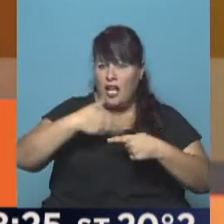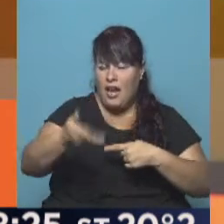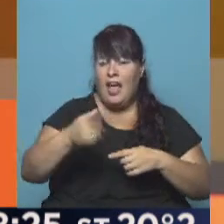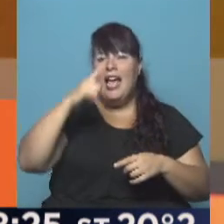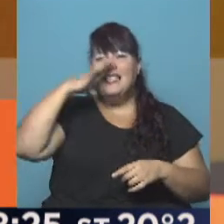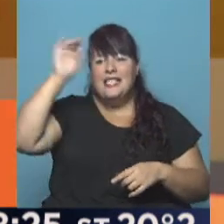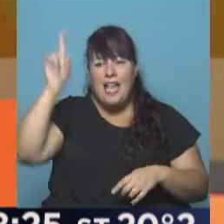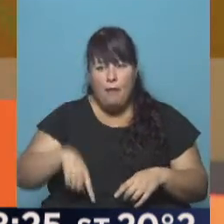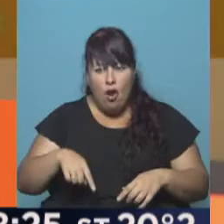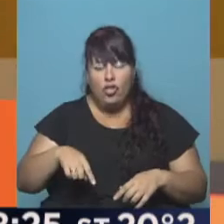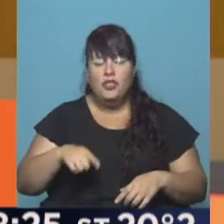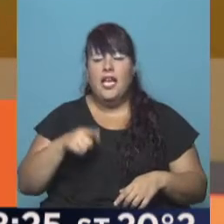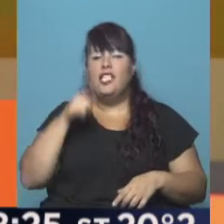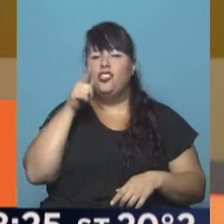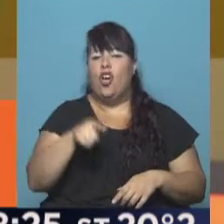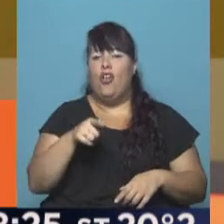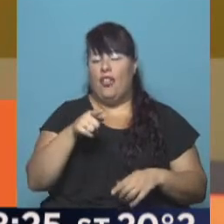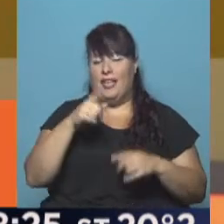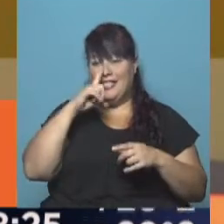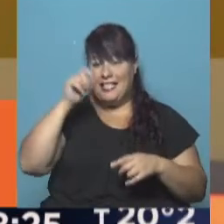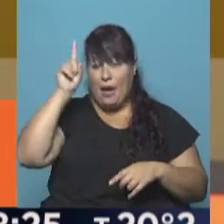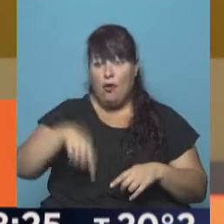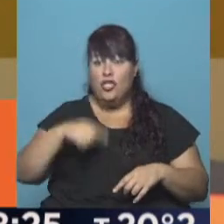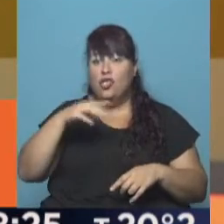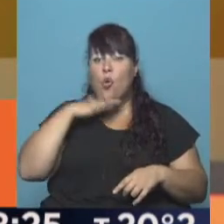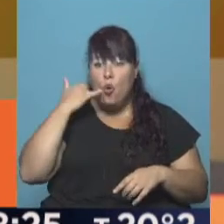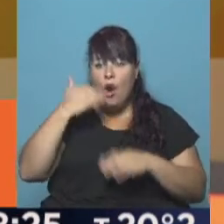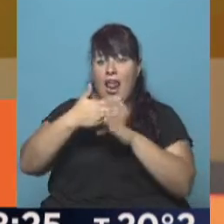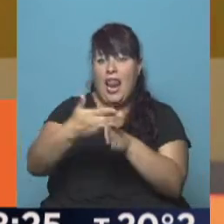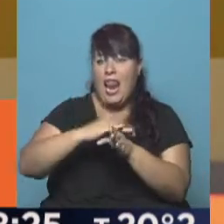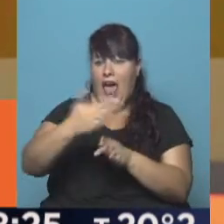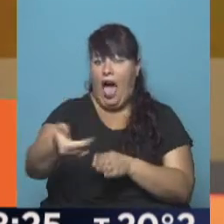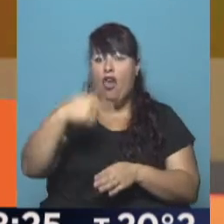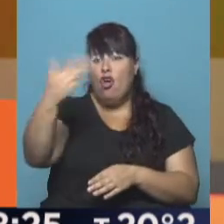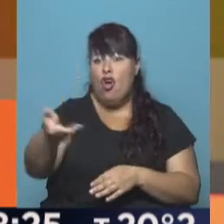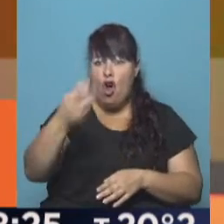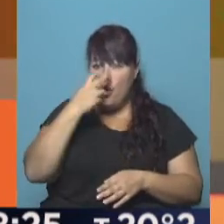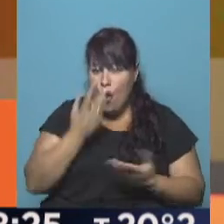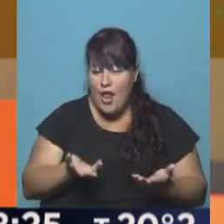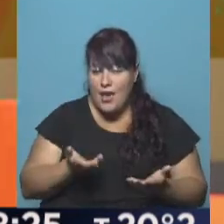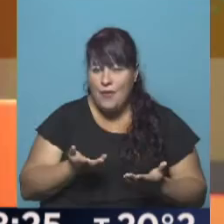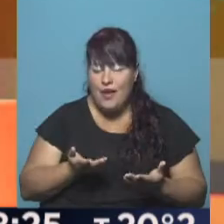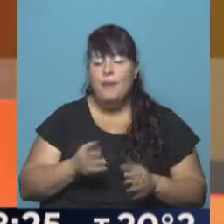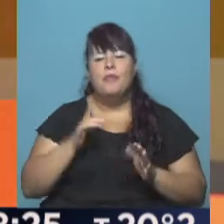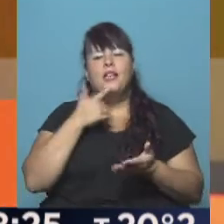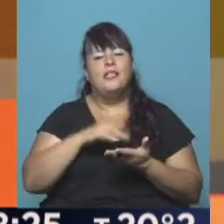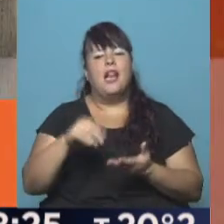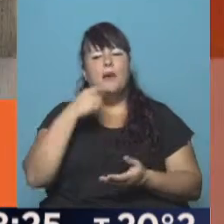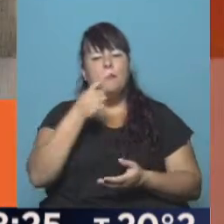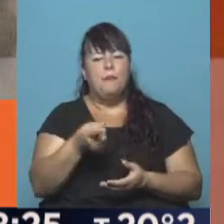70% de este de la provincia limita con el país vecino de bolivia senadora